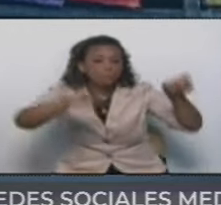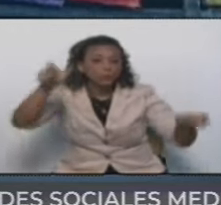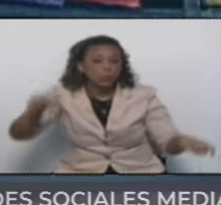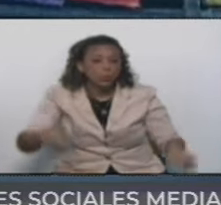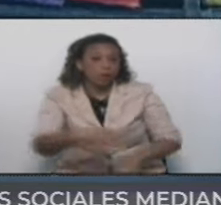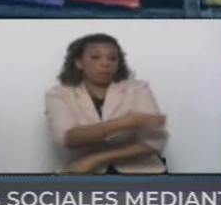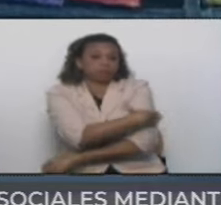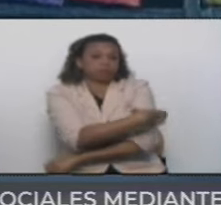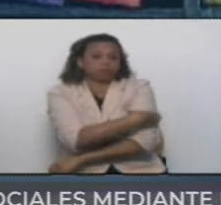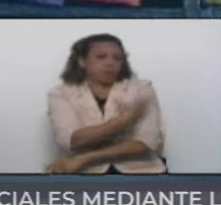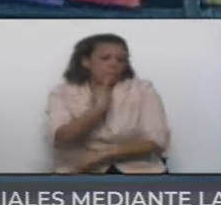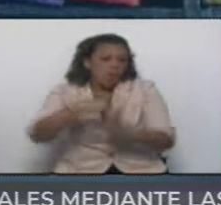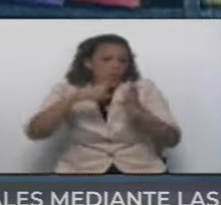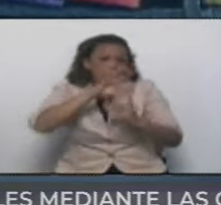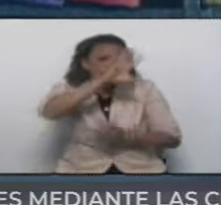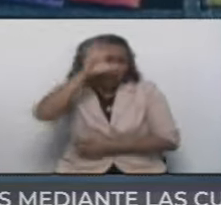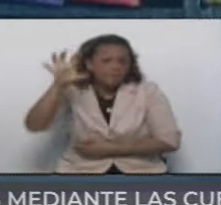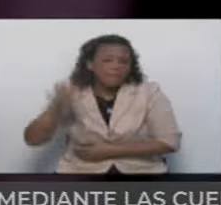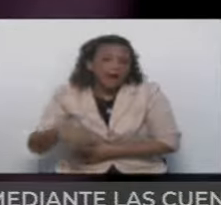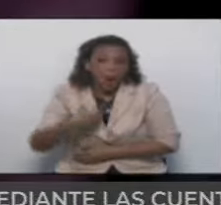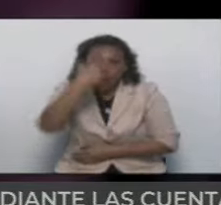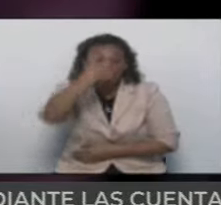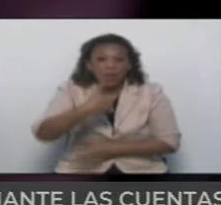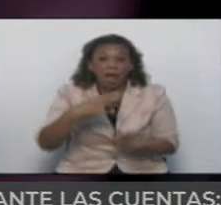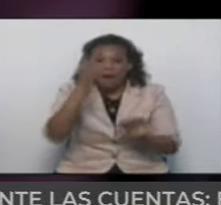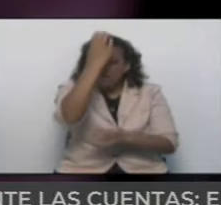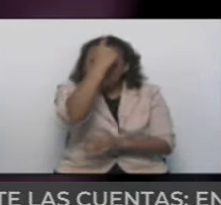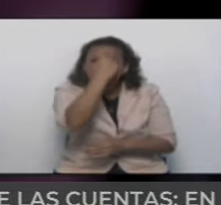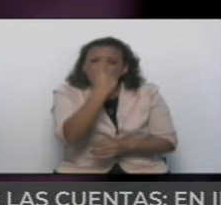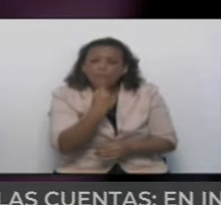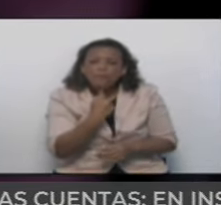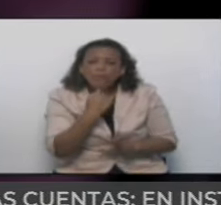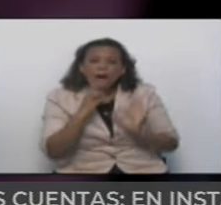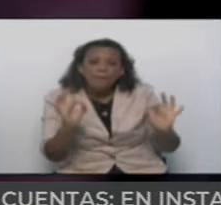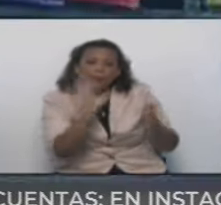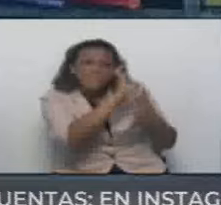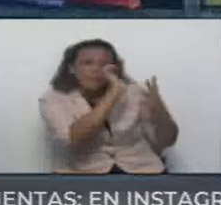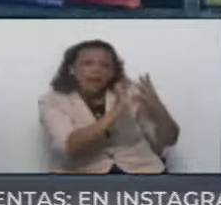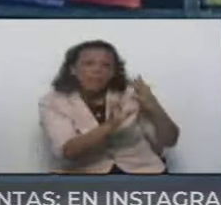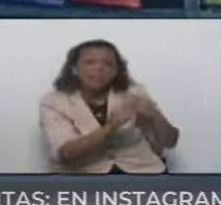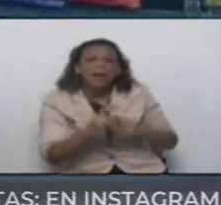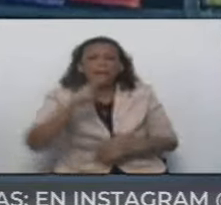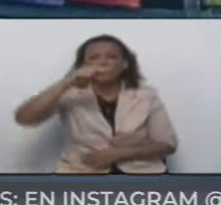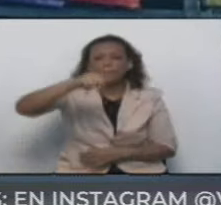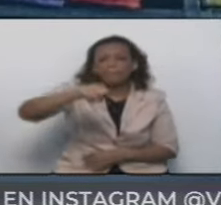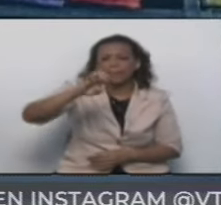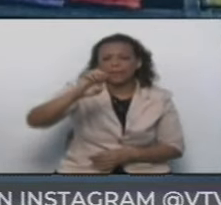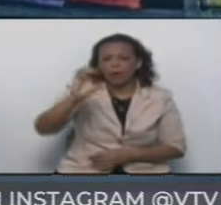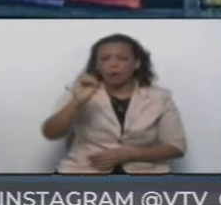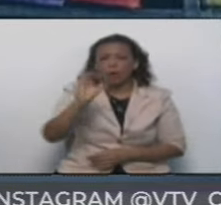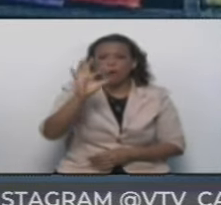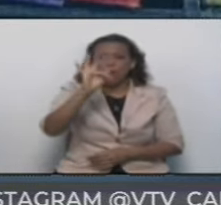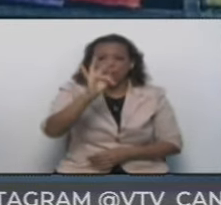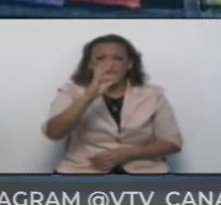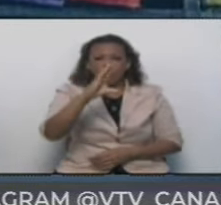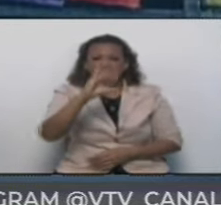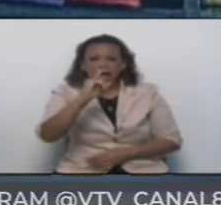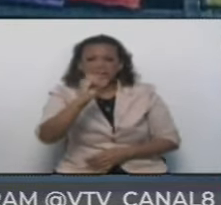Aquí hacen una caracterización del fascismo, neofascismo